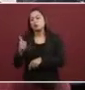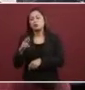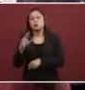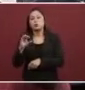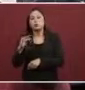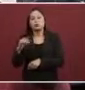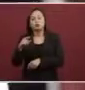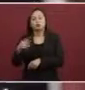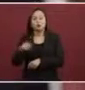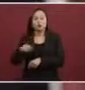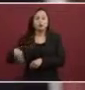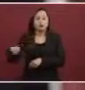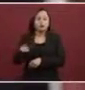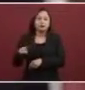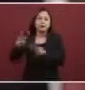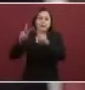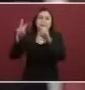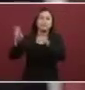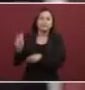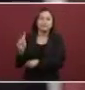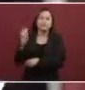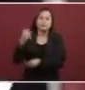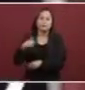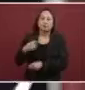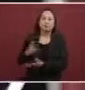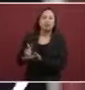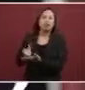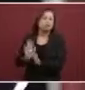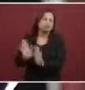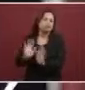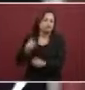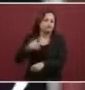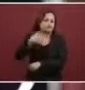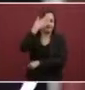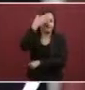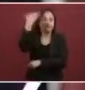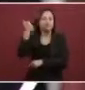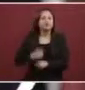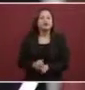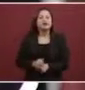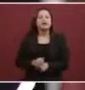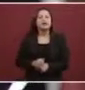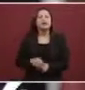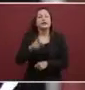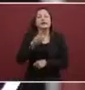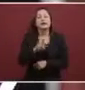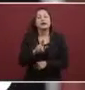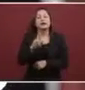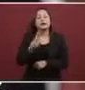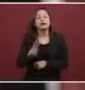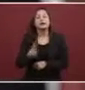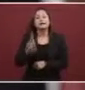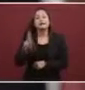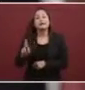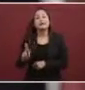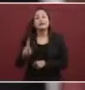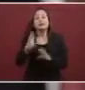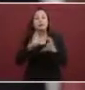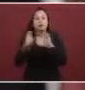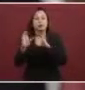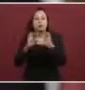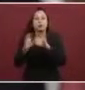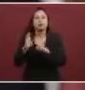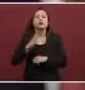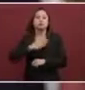buena respuesta. Yo ahí ni me meto porque no le entiendo. En lo que se refiere a RRR Comunicaciones, en esa empresa sí